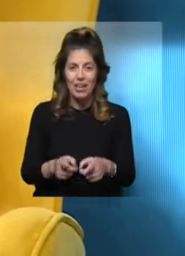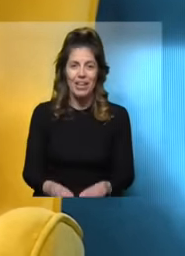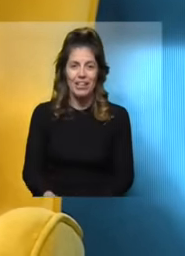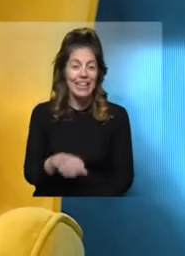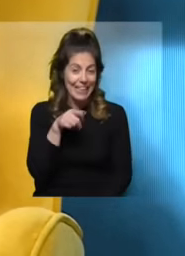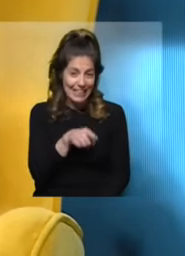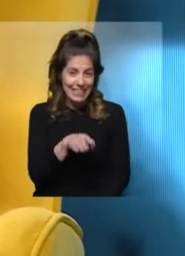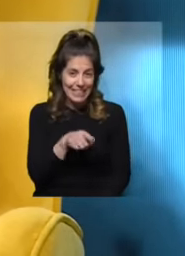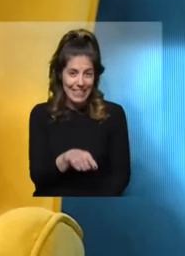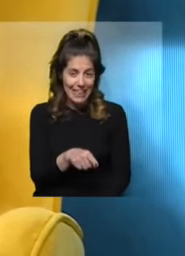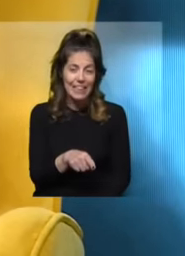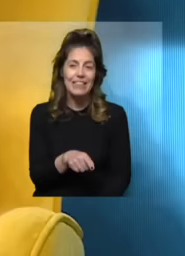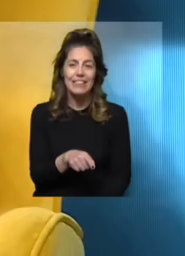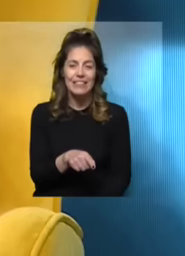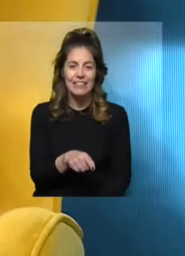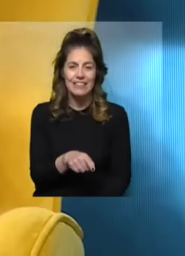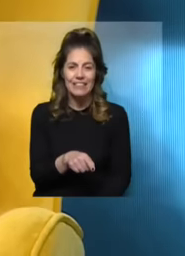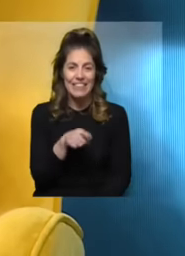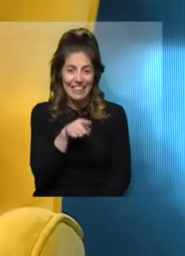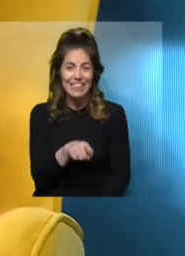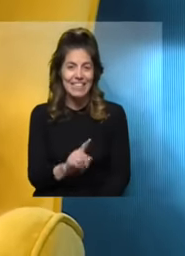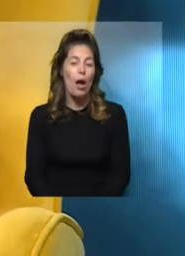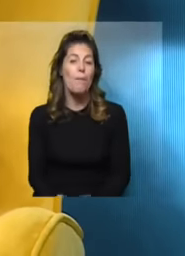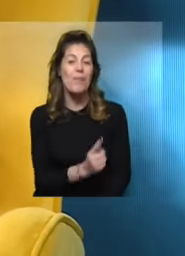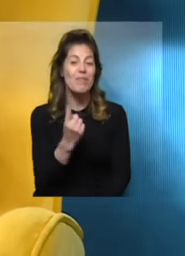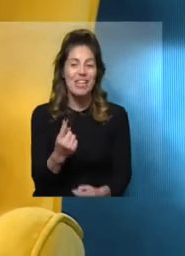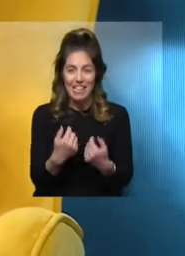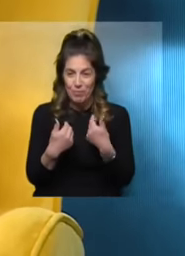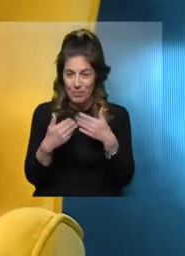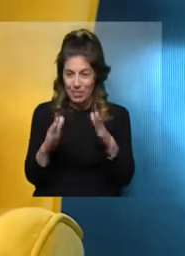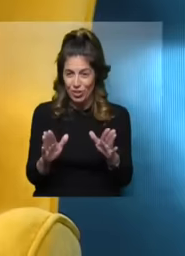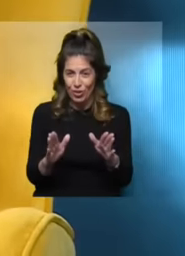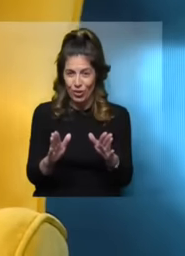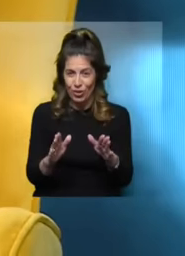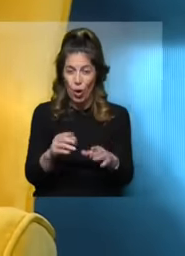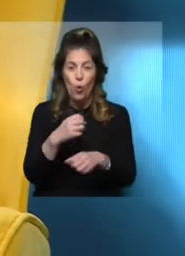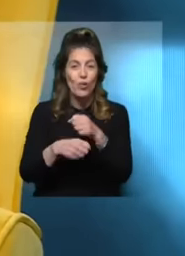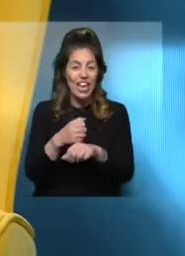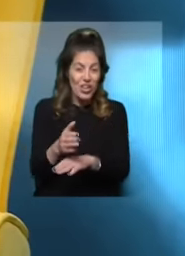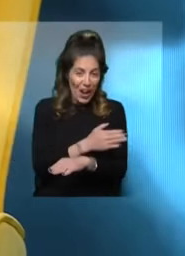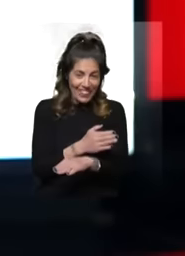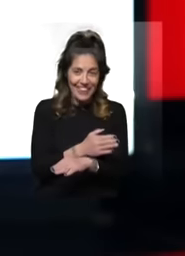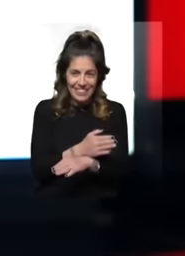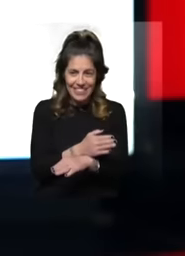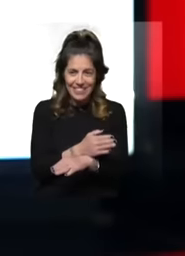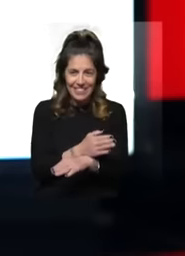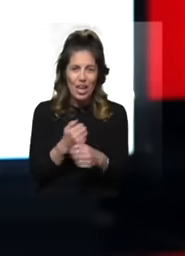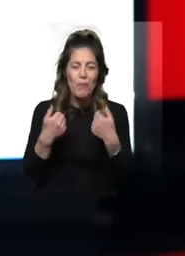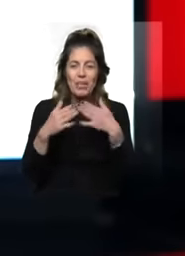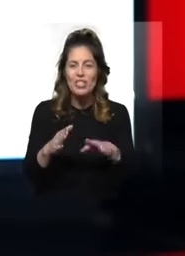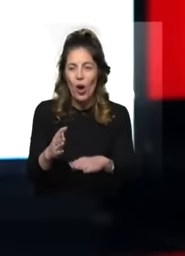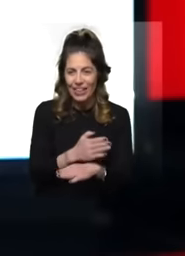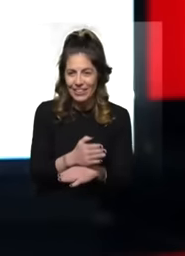ella, de pronto, ella fue la primera que empezó, un año antes de pronto, pero empezó